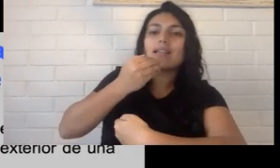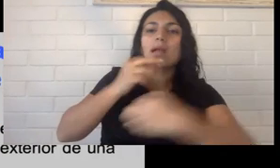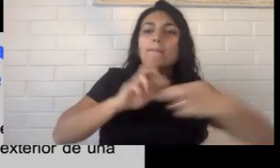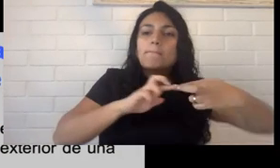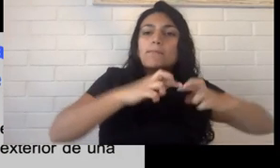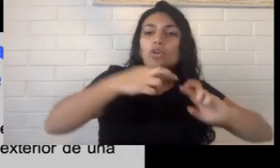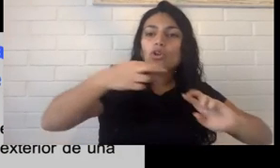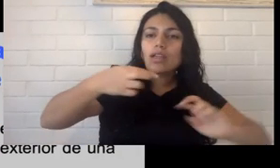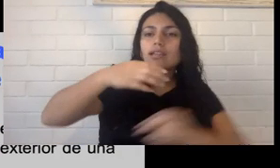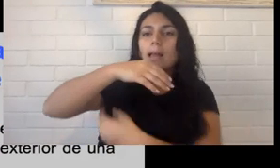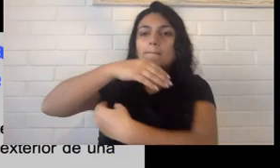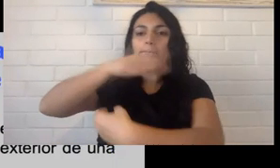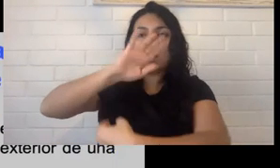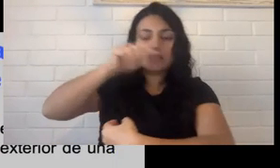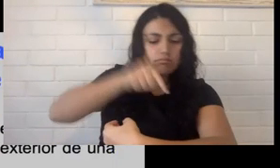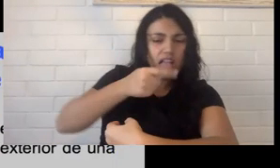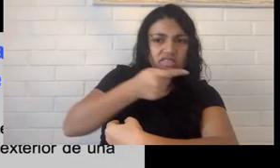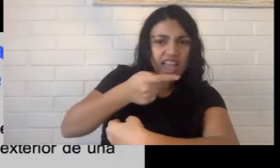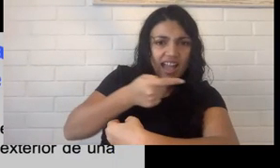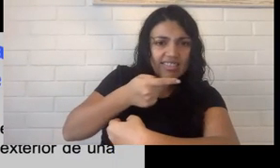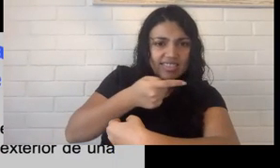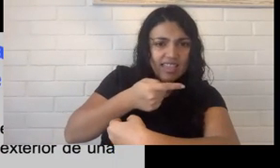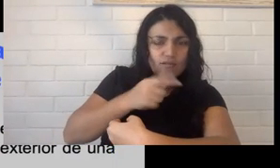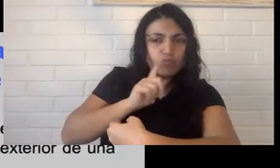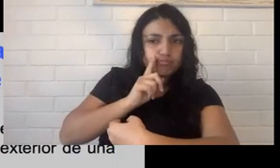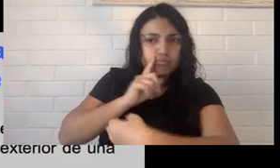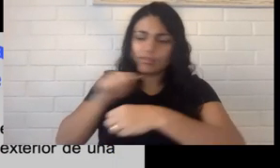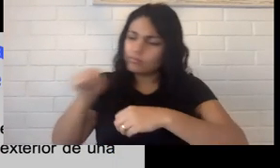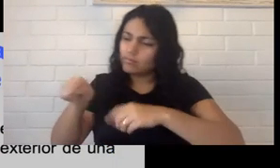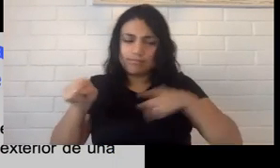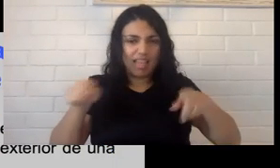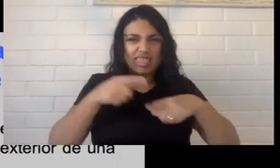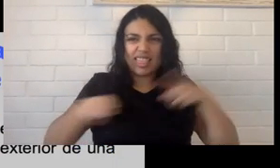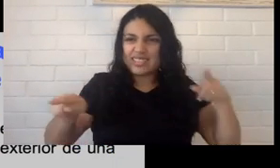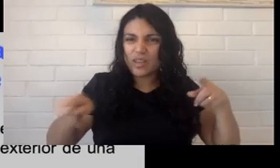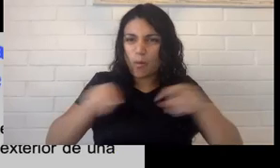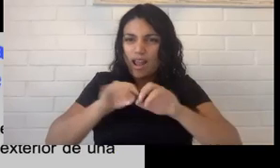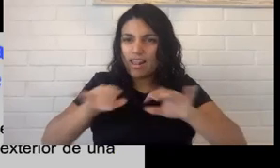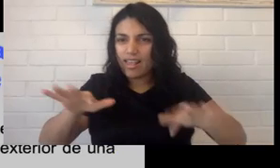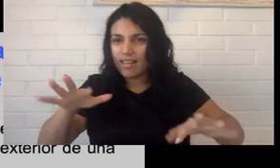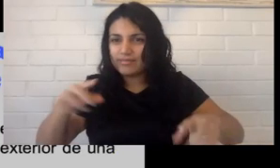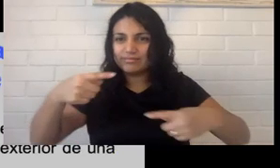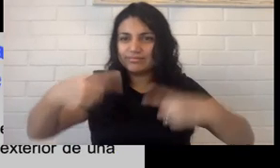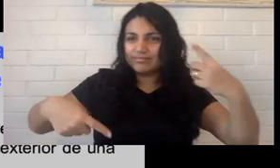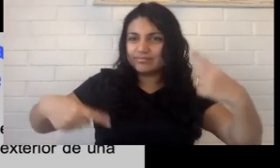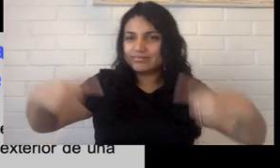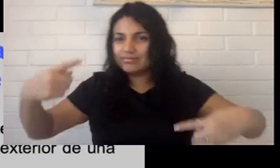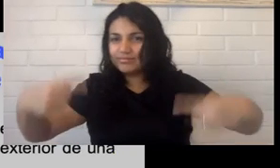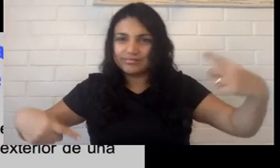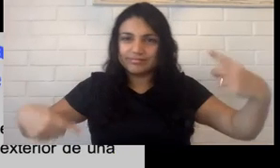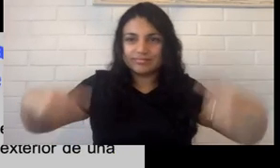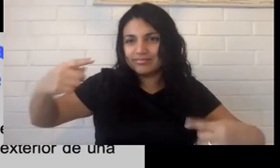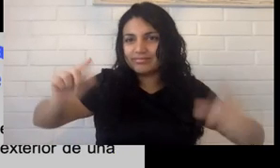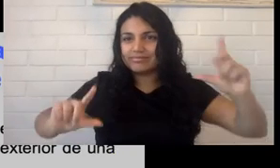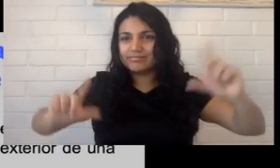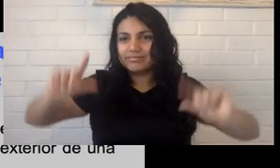ellas confieren carga negativa. Esta distribución desigual de proteínas, sodio, potasio